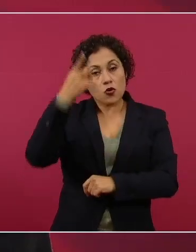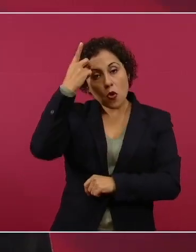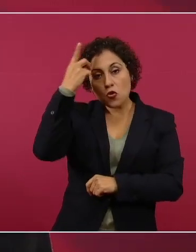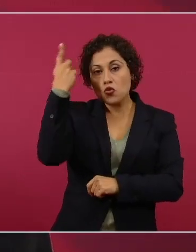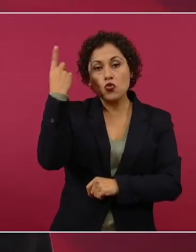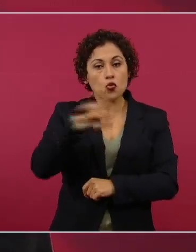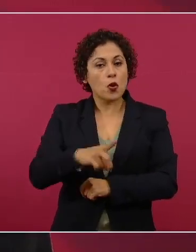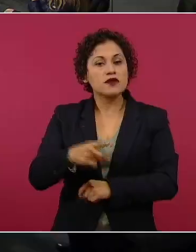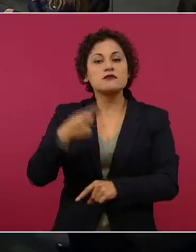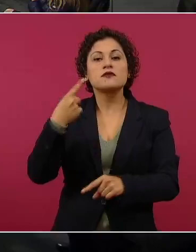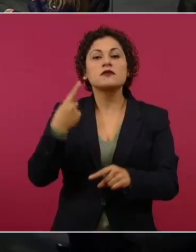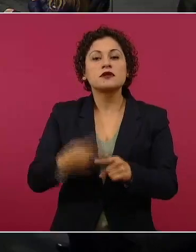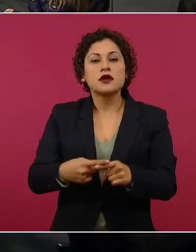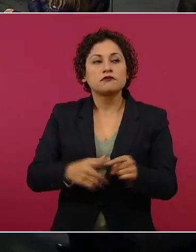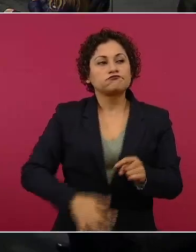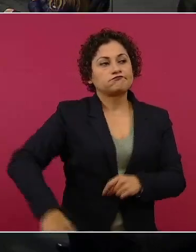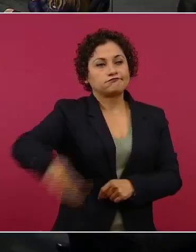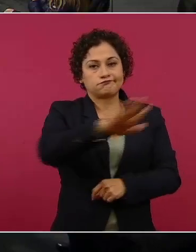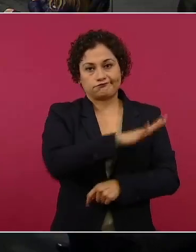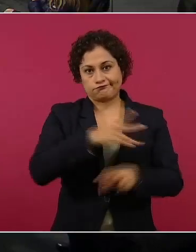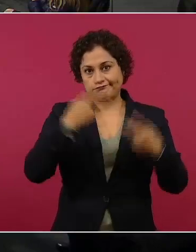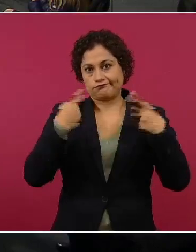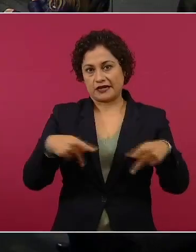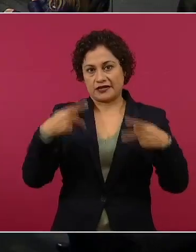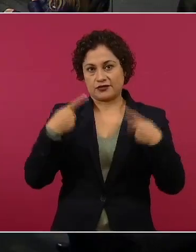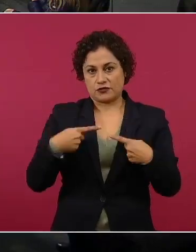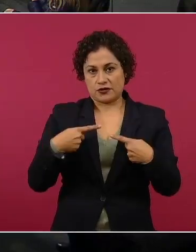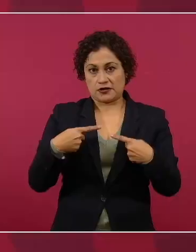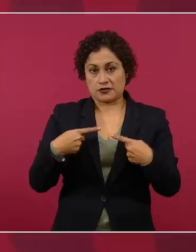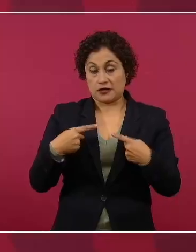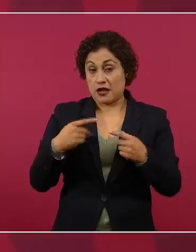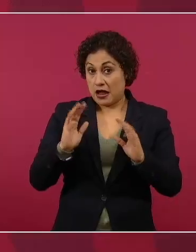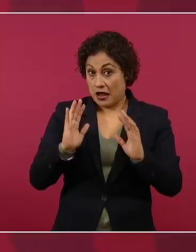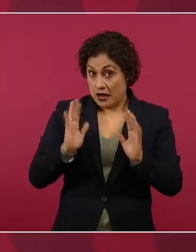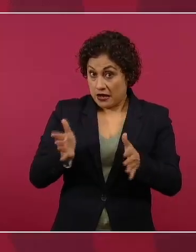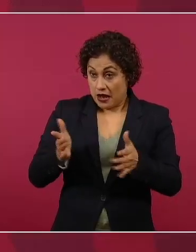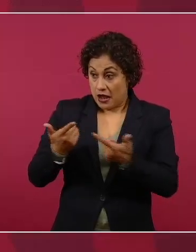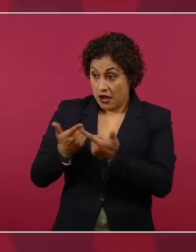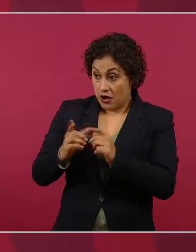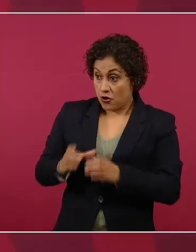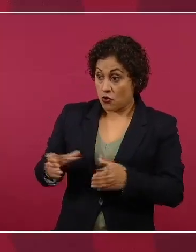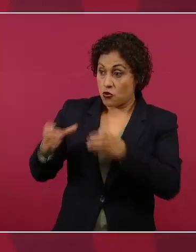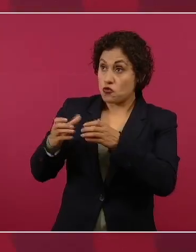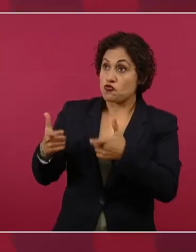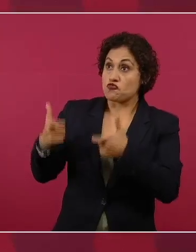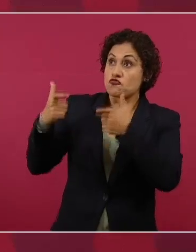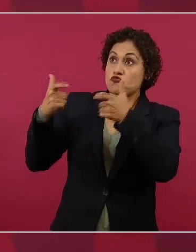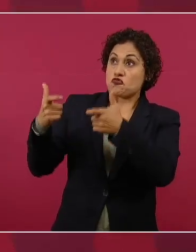ya no es la oligarquía.